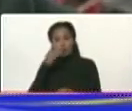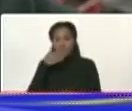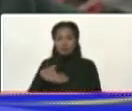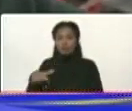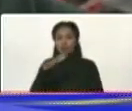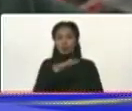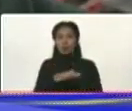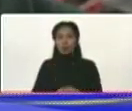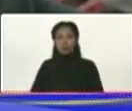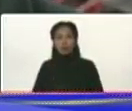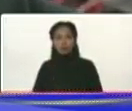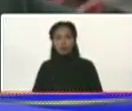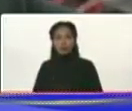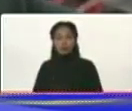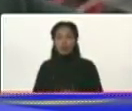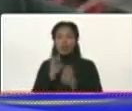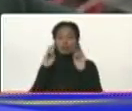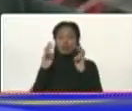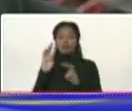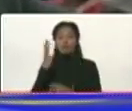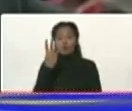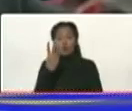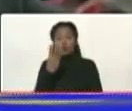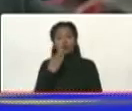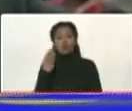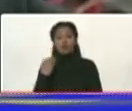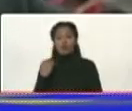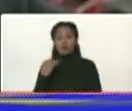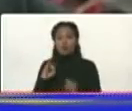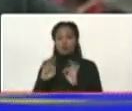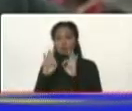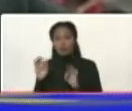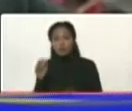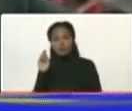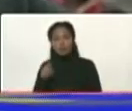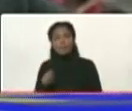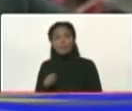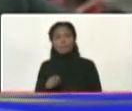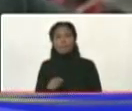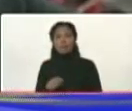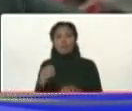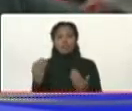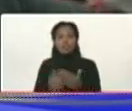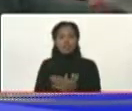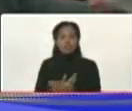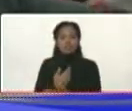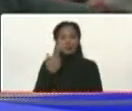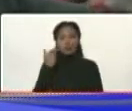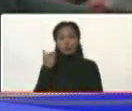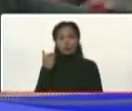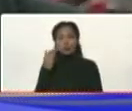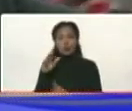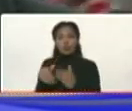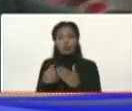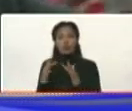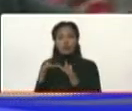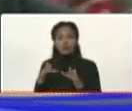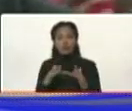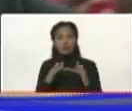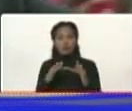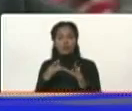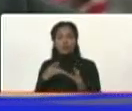pueblos. El tema 4 fue la juventud afrodescendiente, la desracialización de las relaciones de